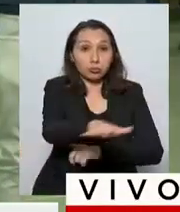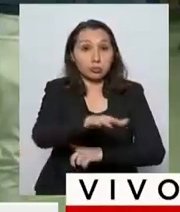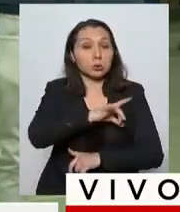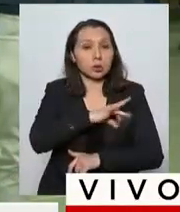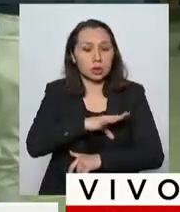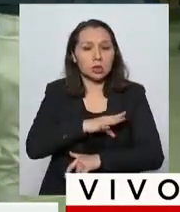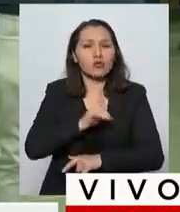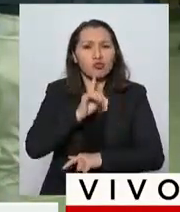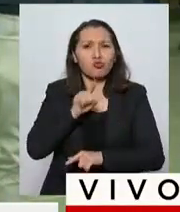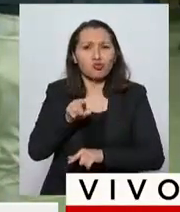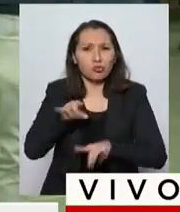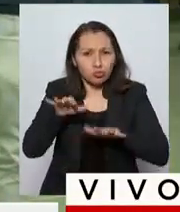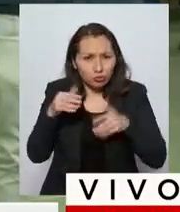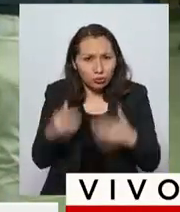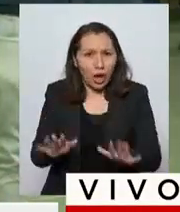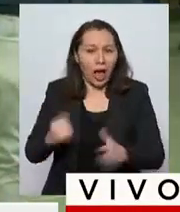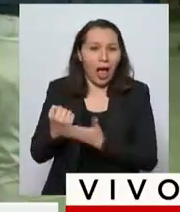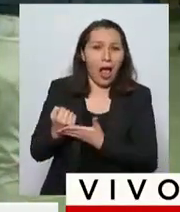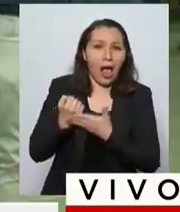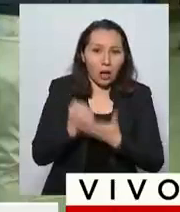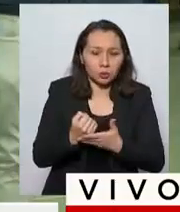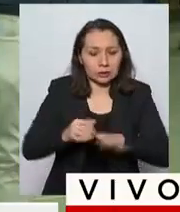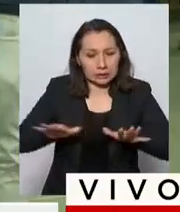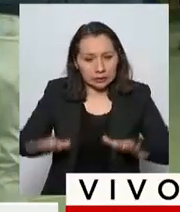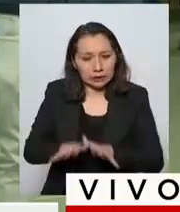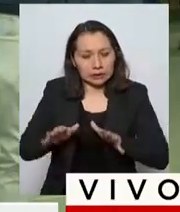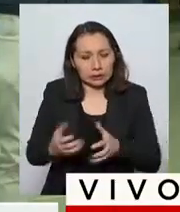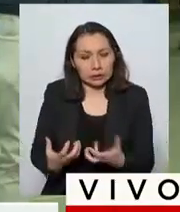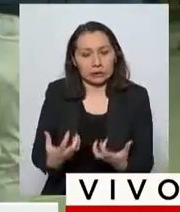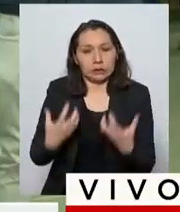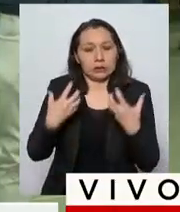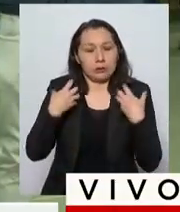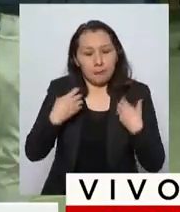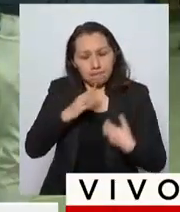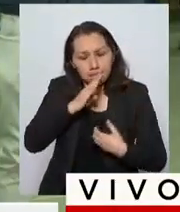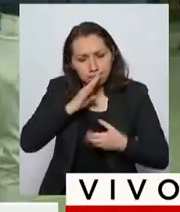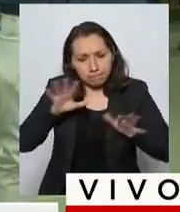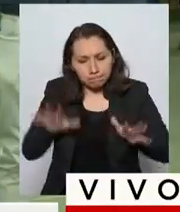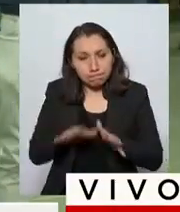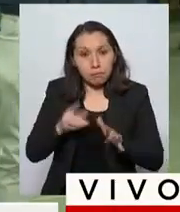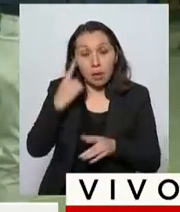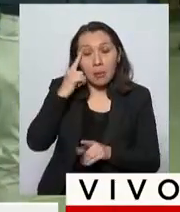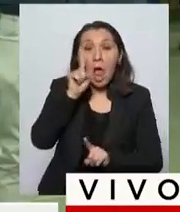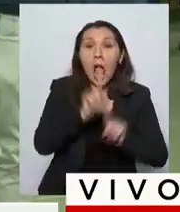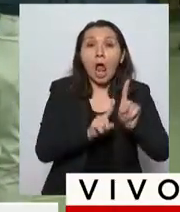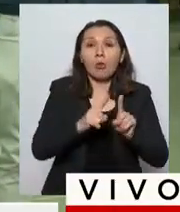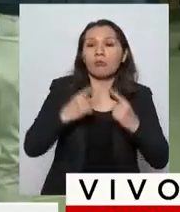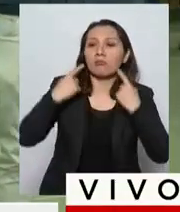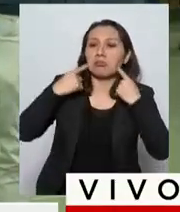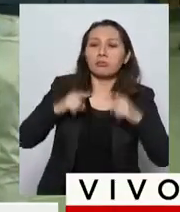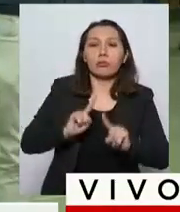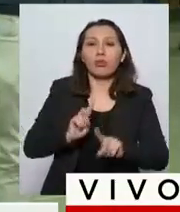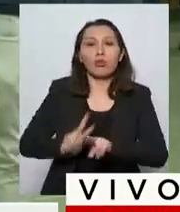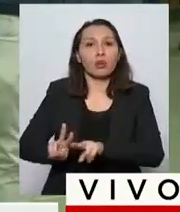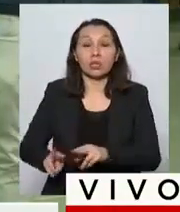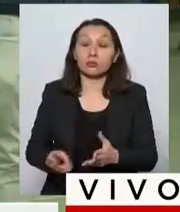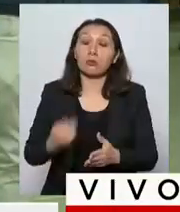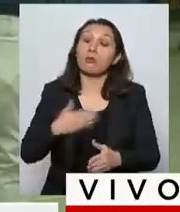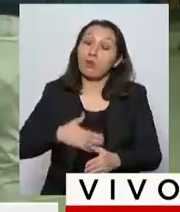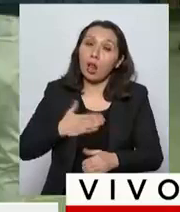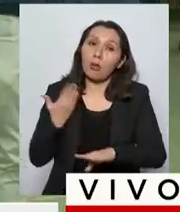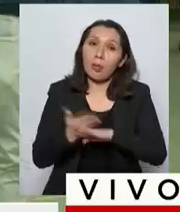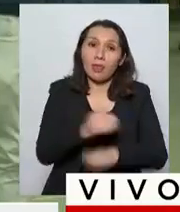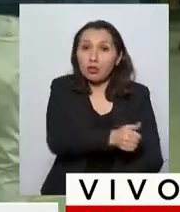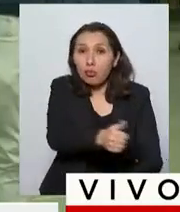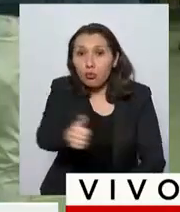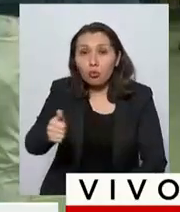está colaborando con abnegación, con responsabilidad. Pero hay algunos que no lo hacen. Y por eso le quiero pedir a